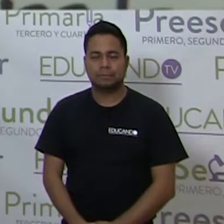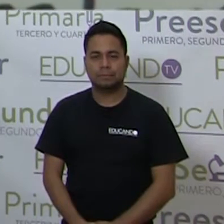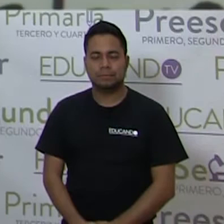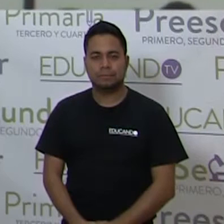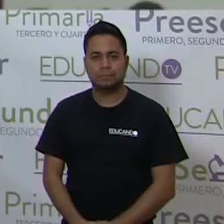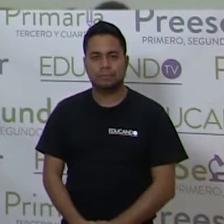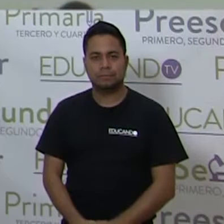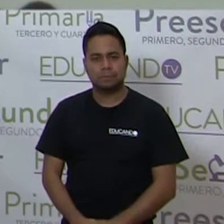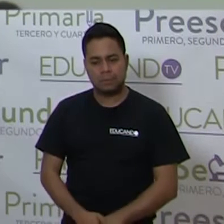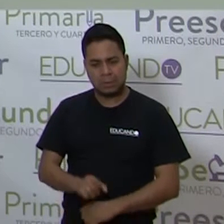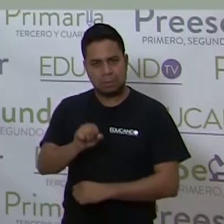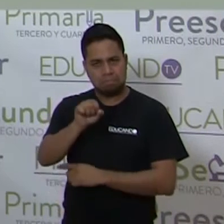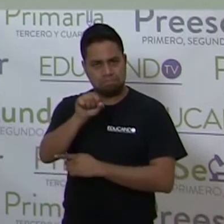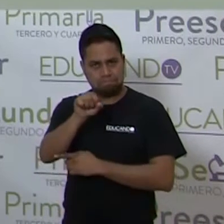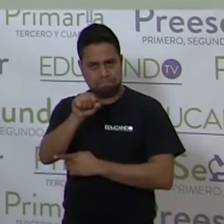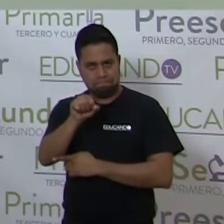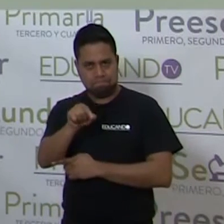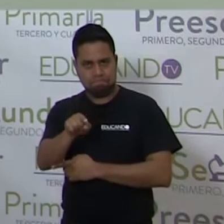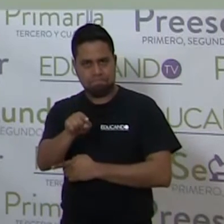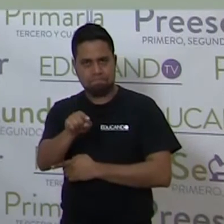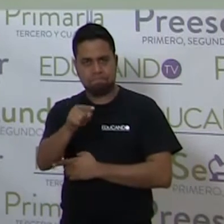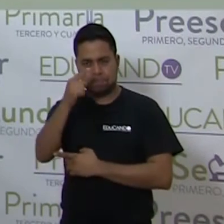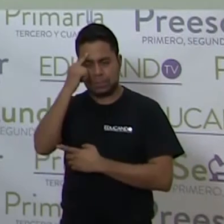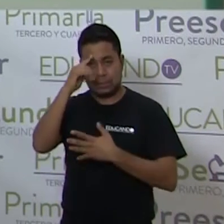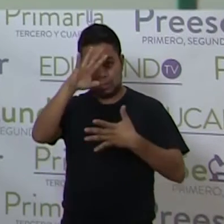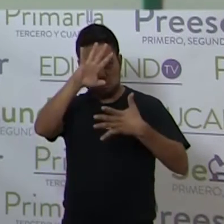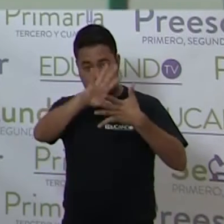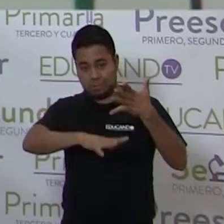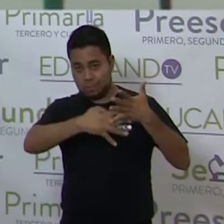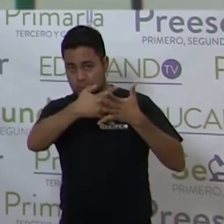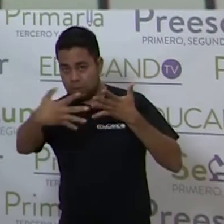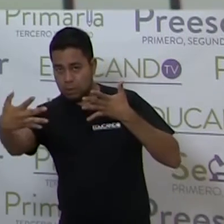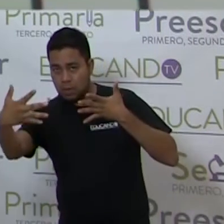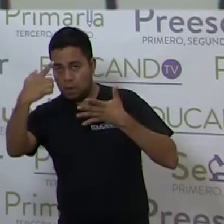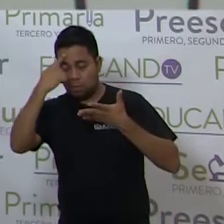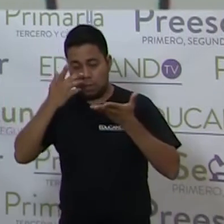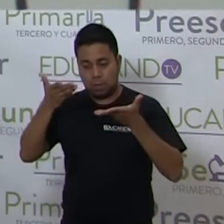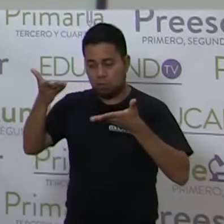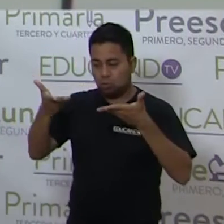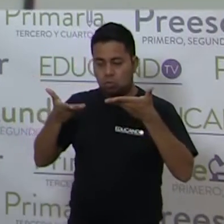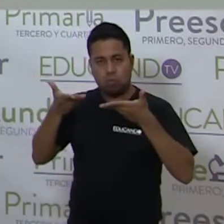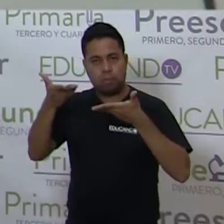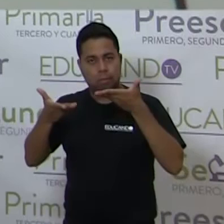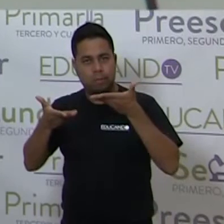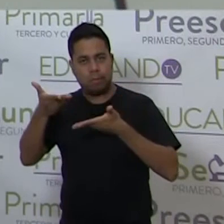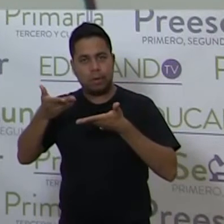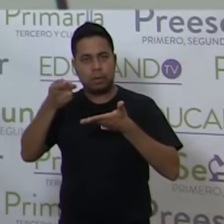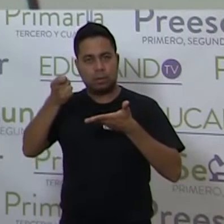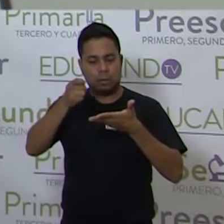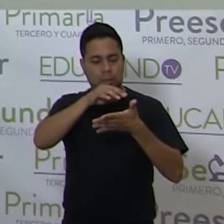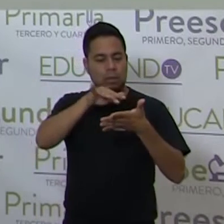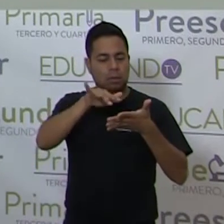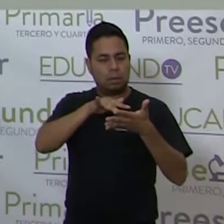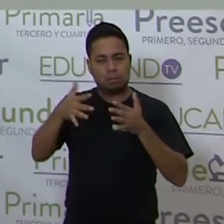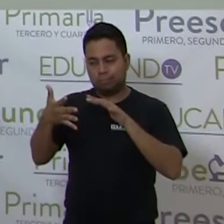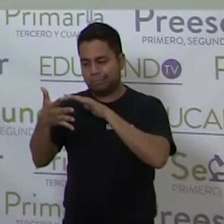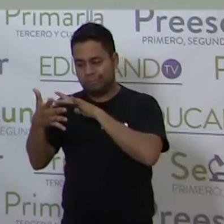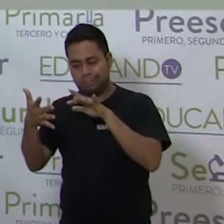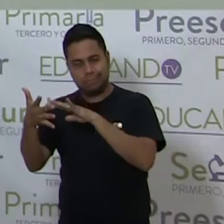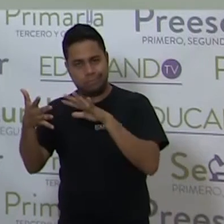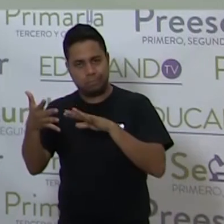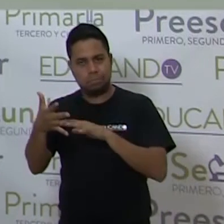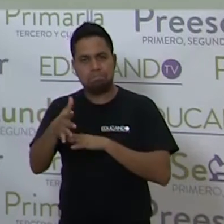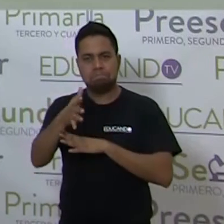Pues regresando a nuestra tabla de comparación, a nuestro ejercicio de comparación, en